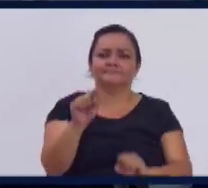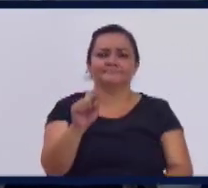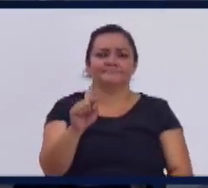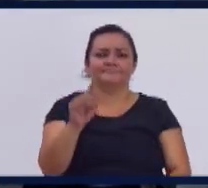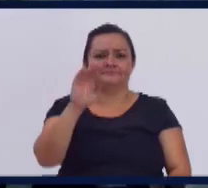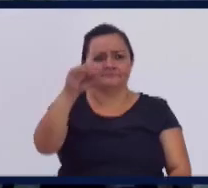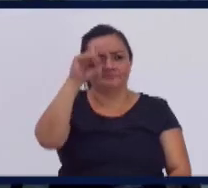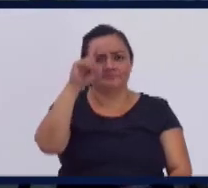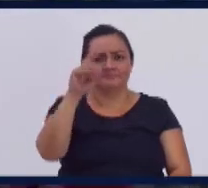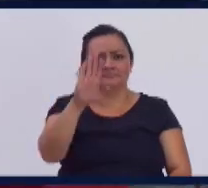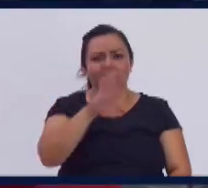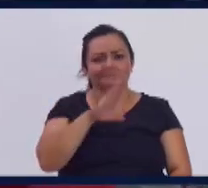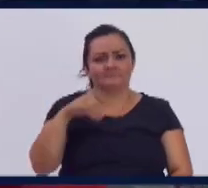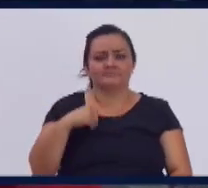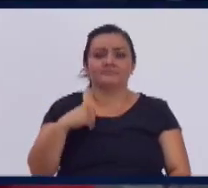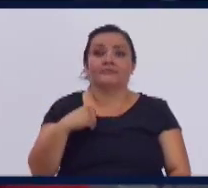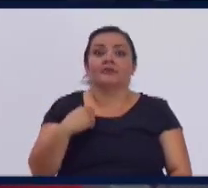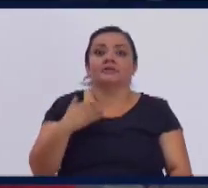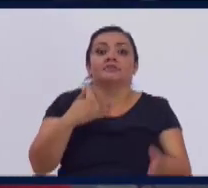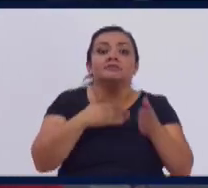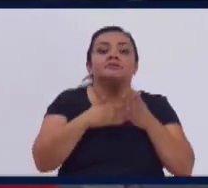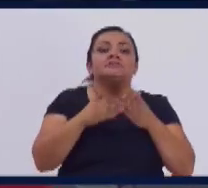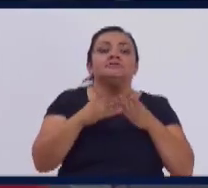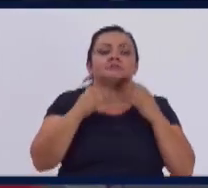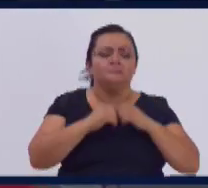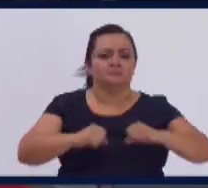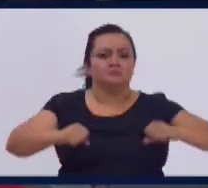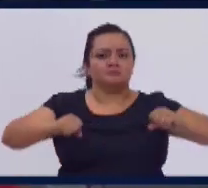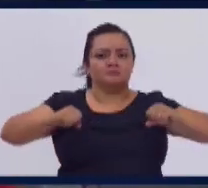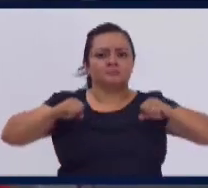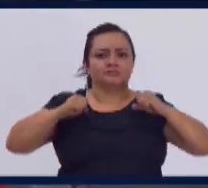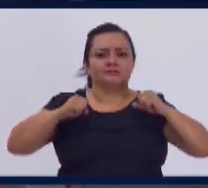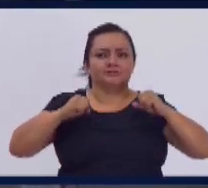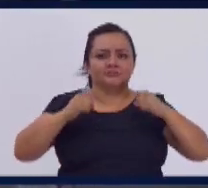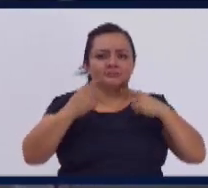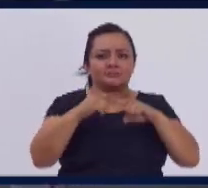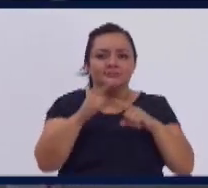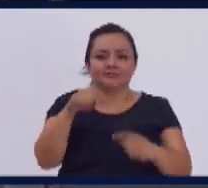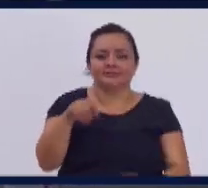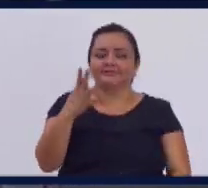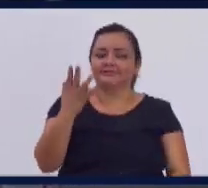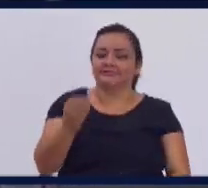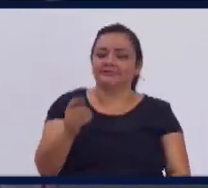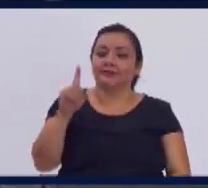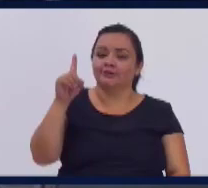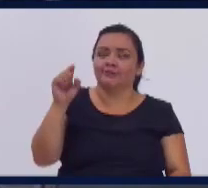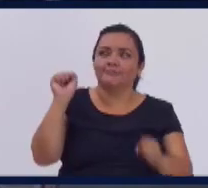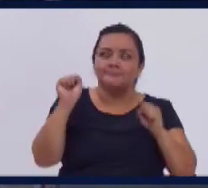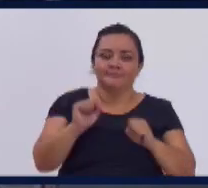tus sueños y a tus hijos comienza a cobrar fuerza. Pero hoy Dios puede